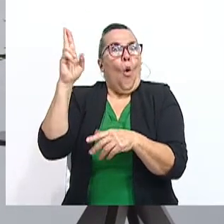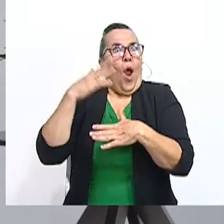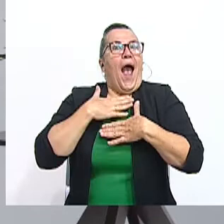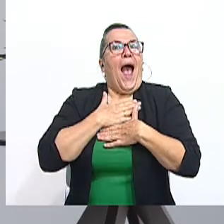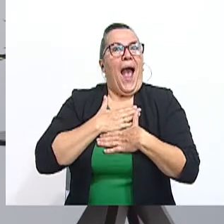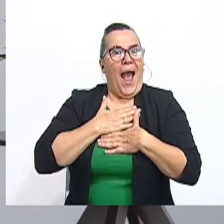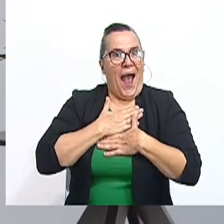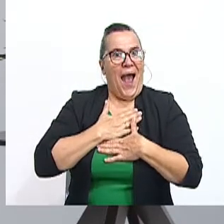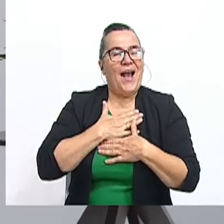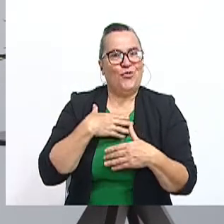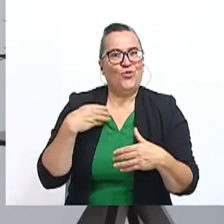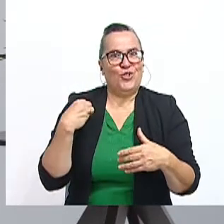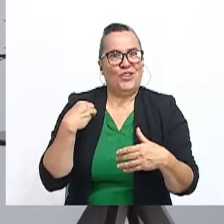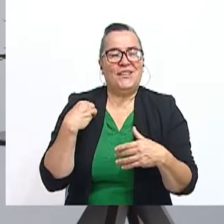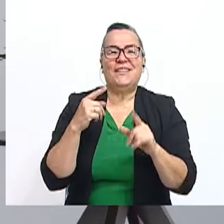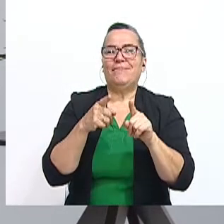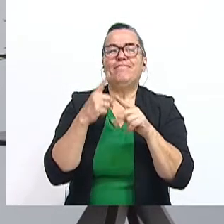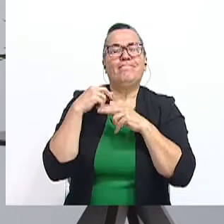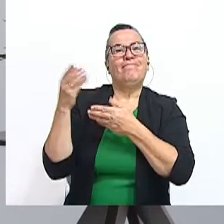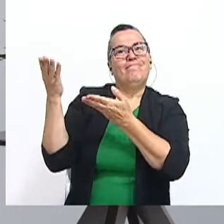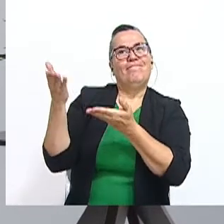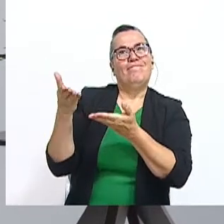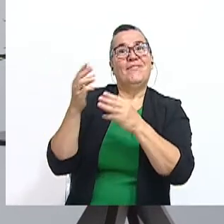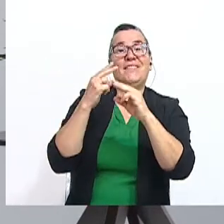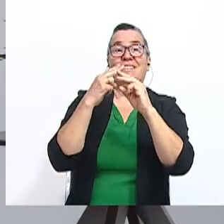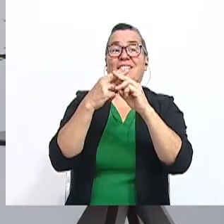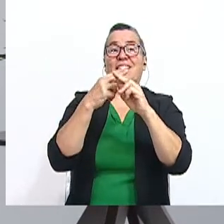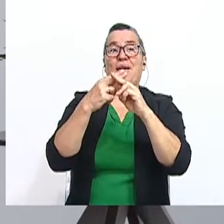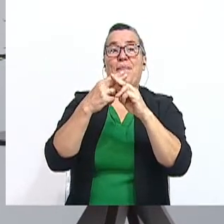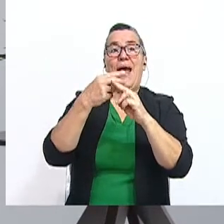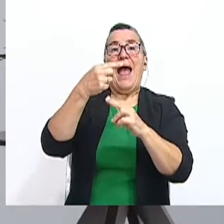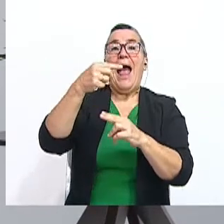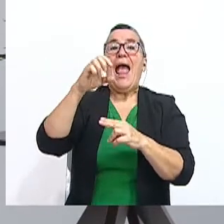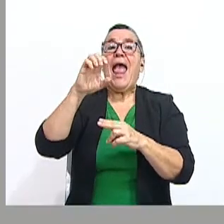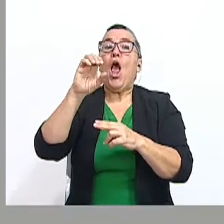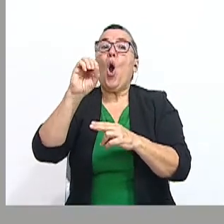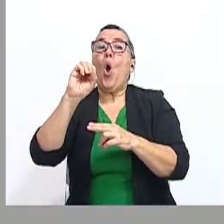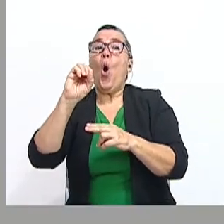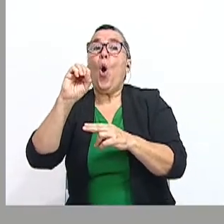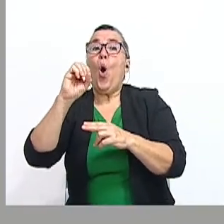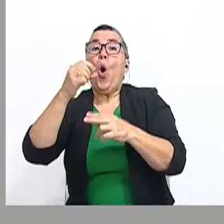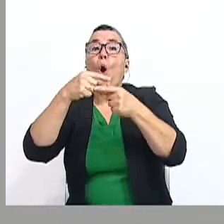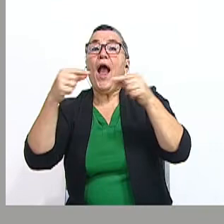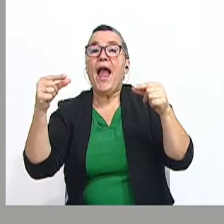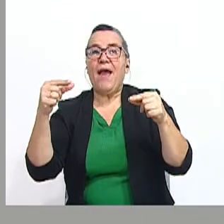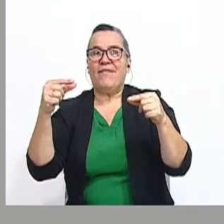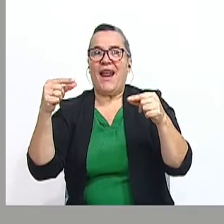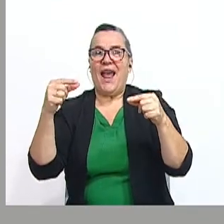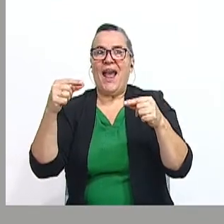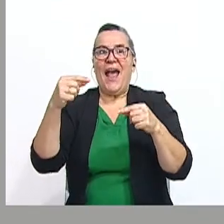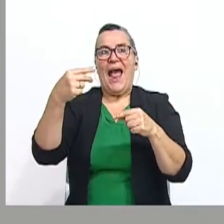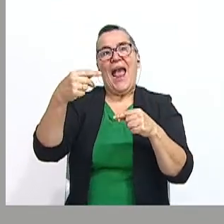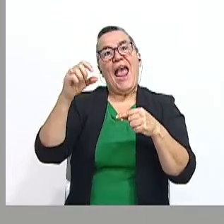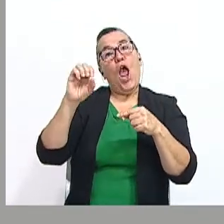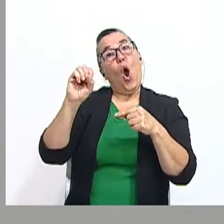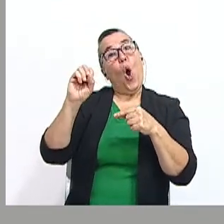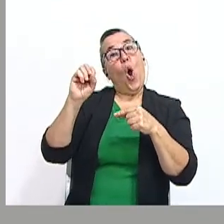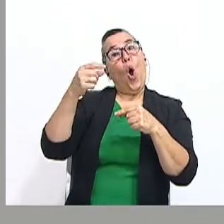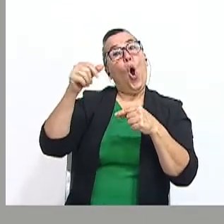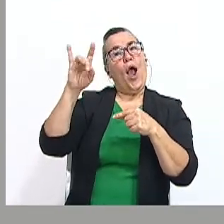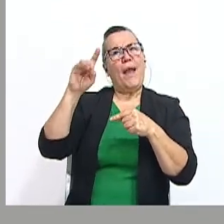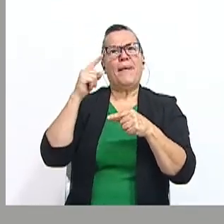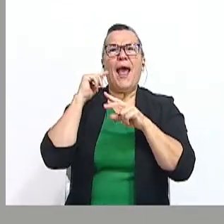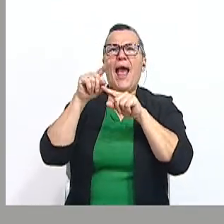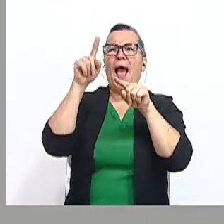acuerdo? Y quiero que se los voy a presentar. Se llama GeoGebra, ¿de acuerdo? Entonces, la producción, si me ayudan, este es el GeoGebra. Ustedes miran,